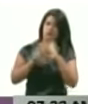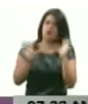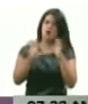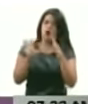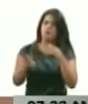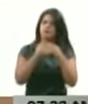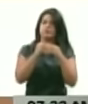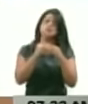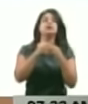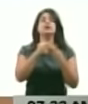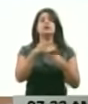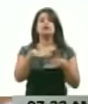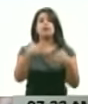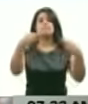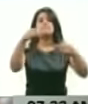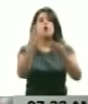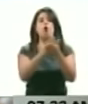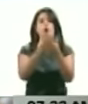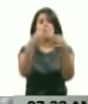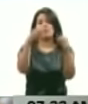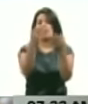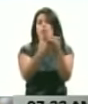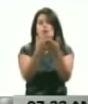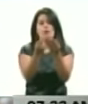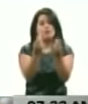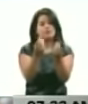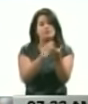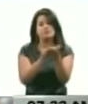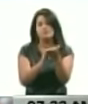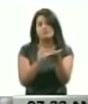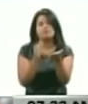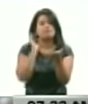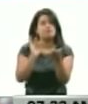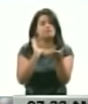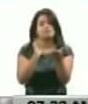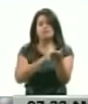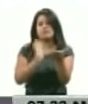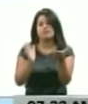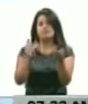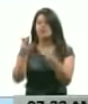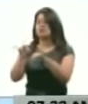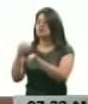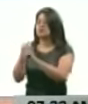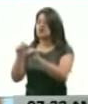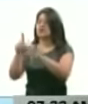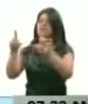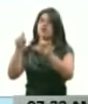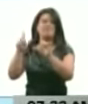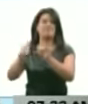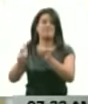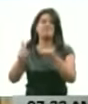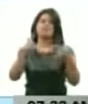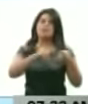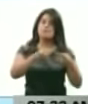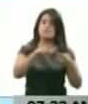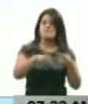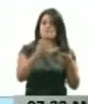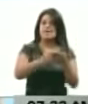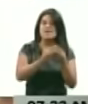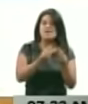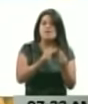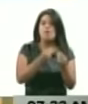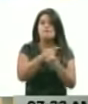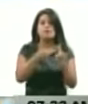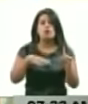papel es el papel y siempre nada se compara a leer un libro físico. Tiene su esencia, como tú lo dices, Barry. Pero ahora, ¿cómo se puede